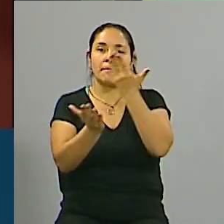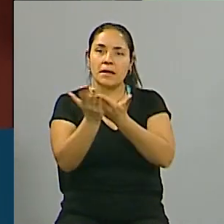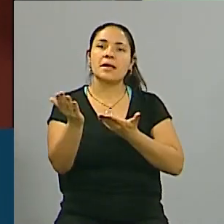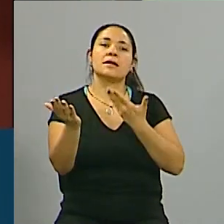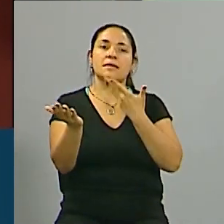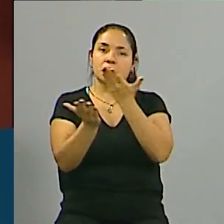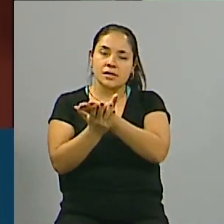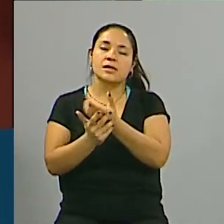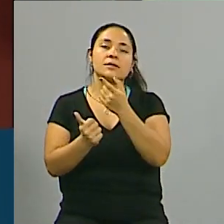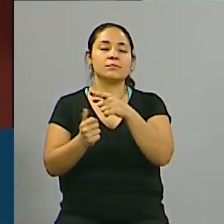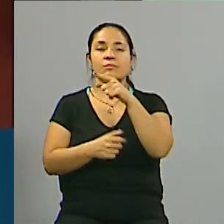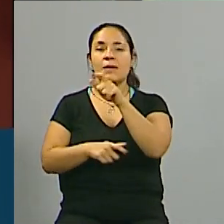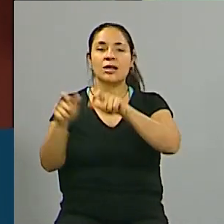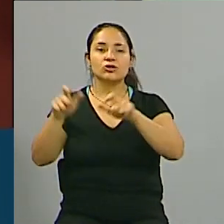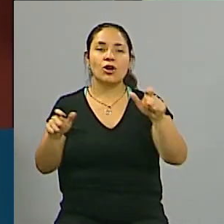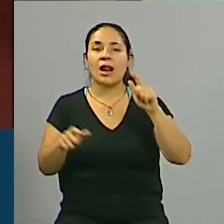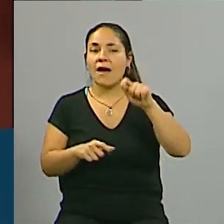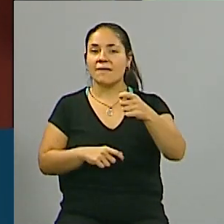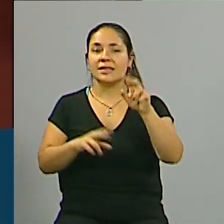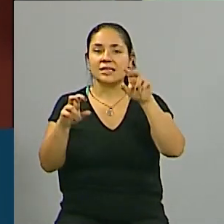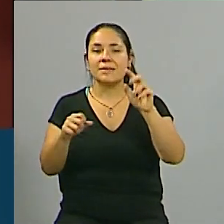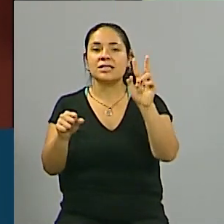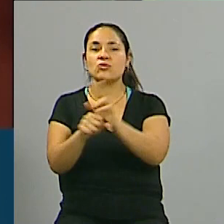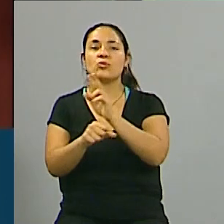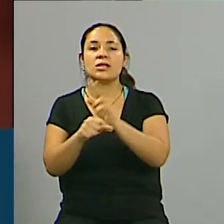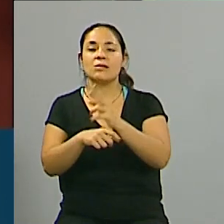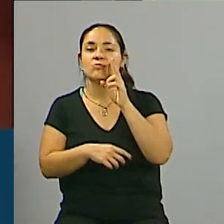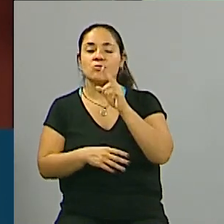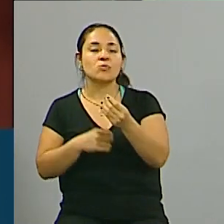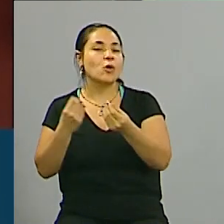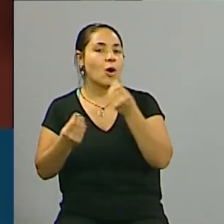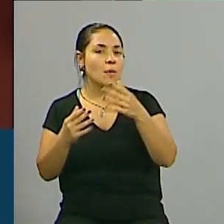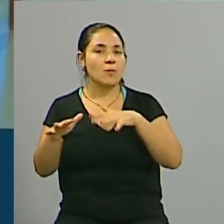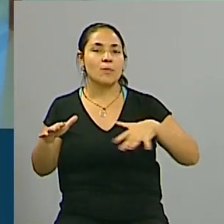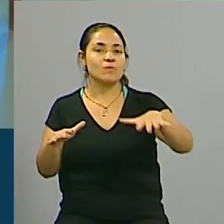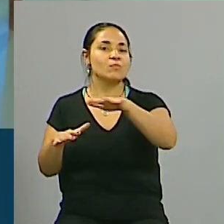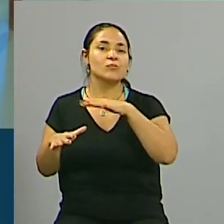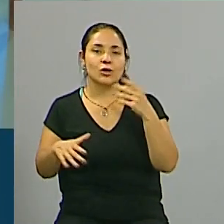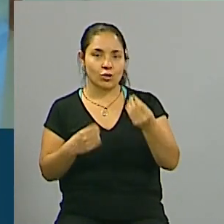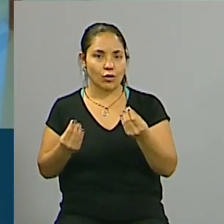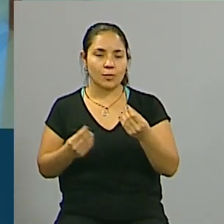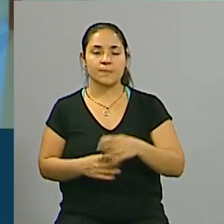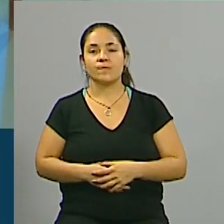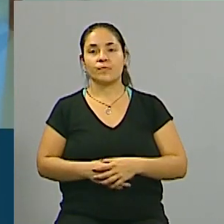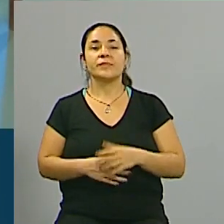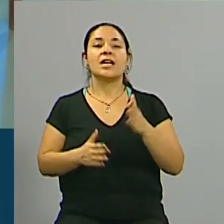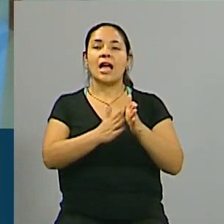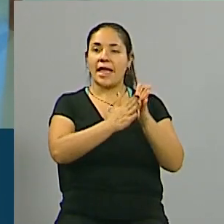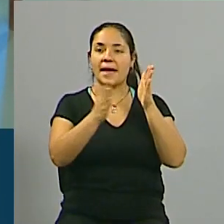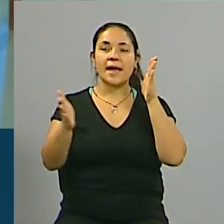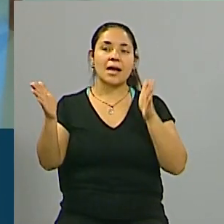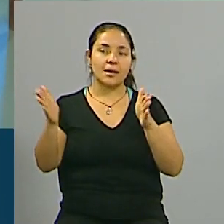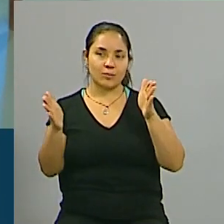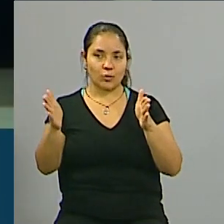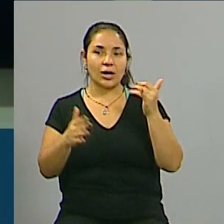¿Qué dice la gente en Lavalle, por ejemplo, el tema de la seguridad? ¿Cómo ves vos el panorama en el departamento? Hay épocas en que